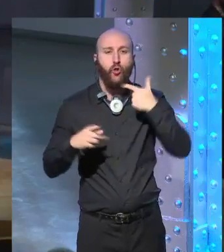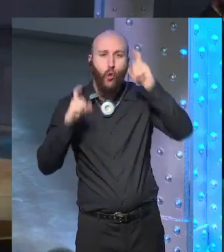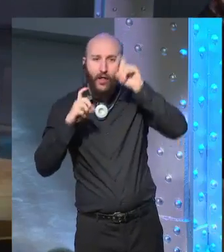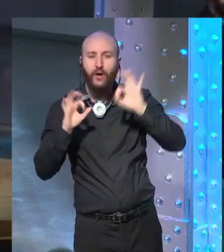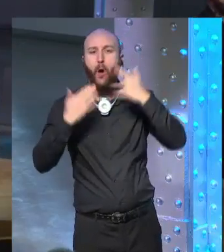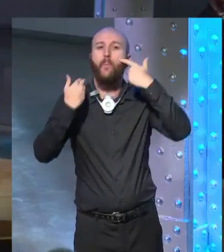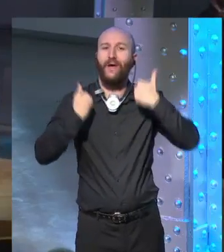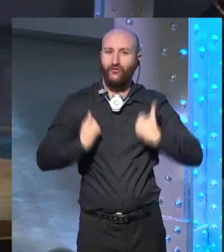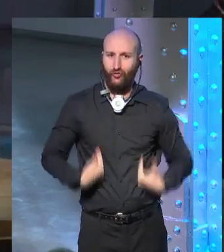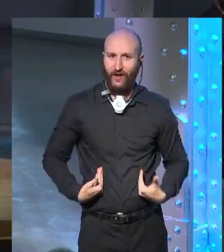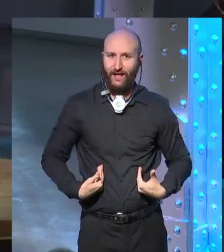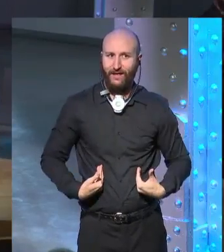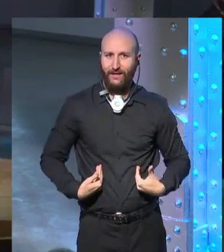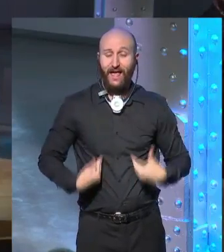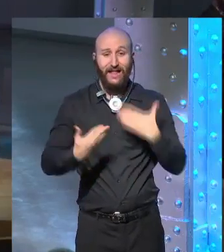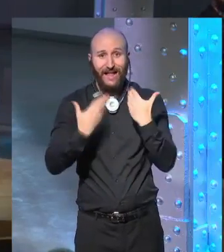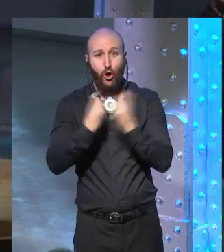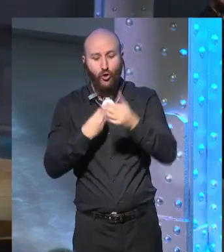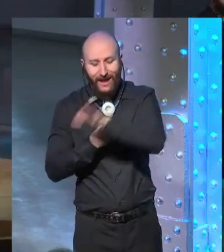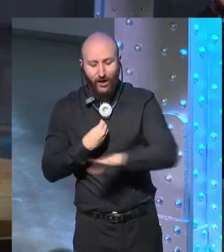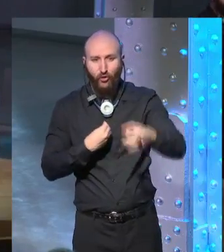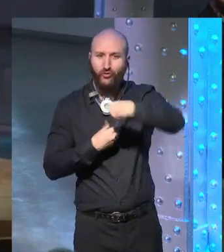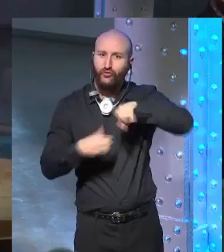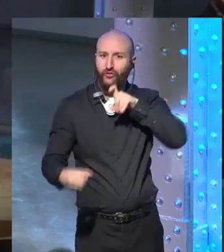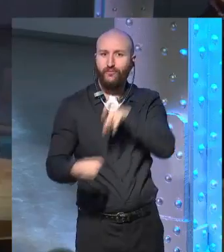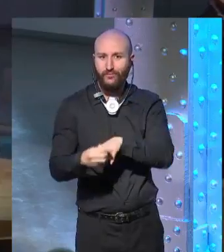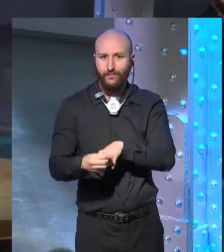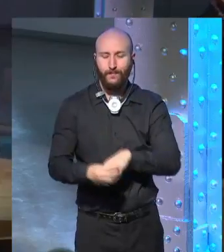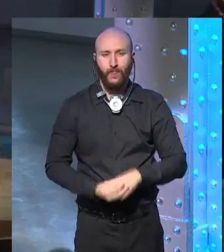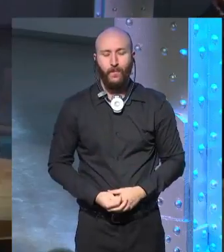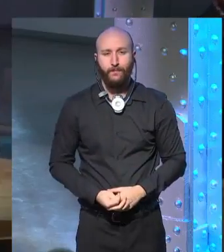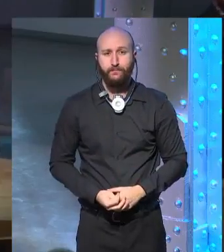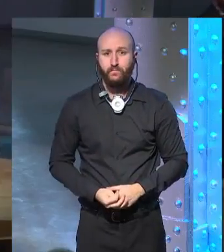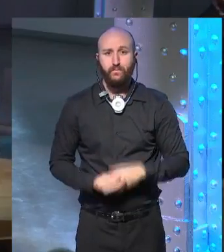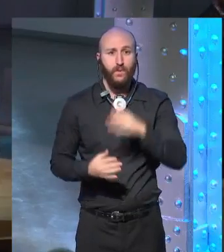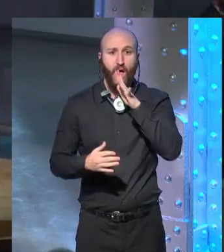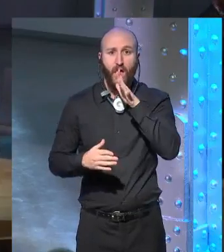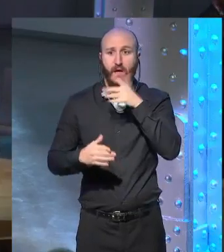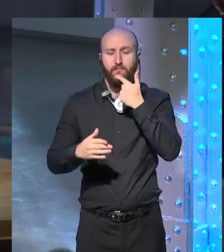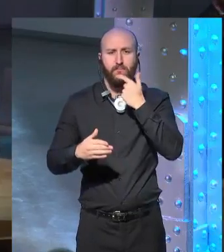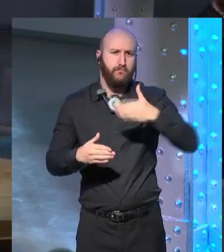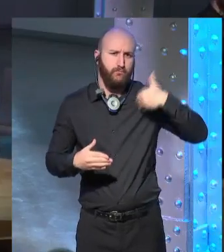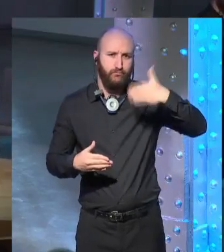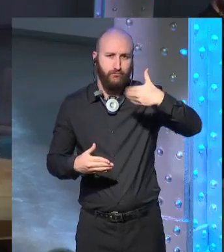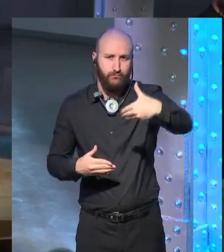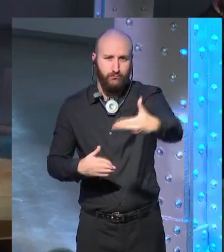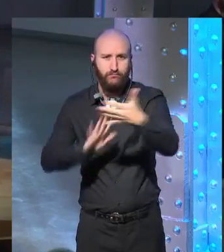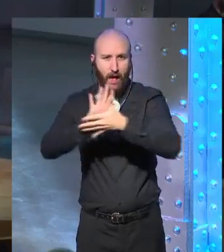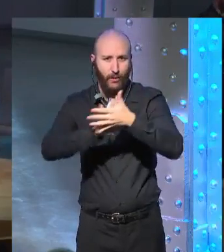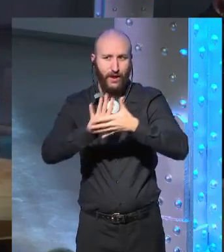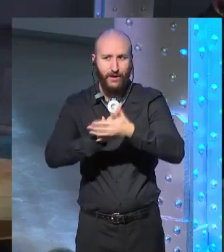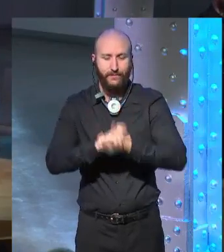ser parte de esta conversación con nuestros hijos. Voy a avanzar unos cuantos años,